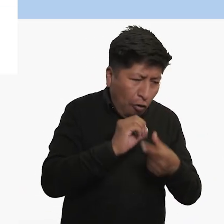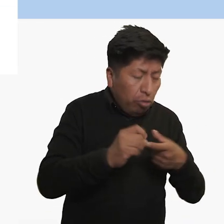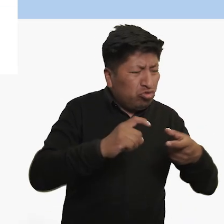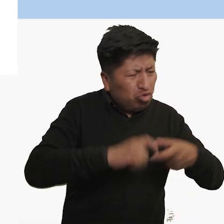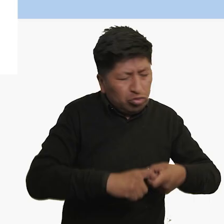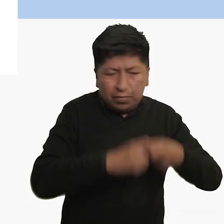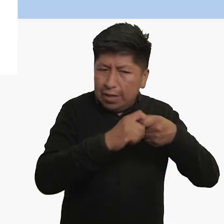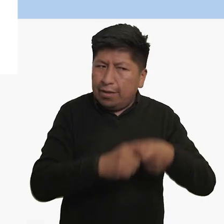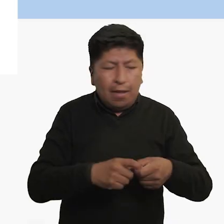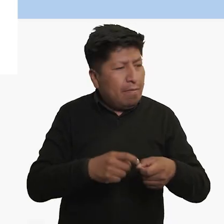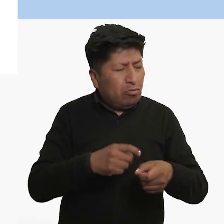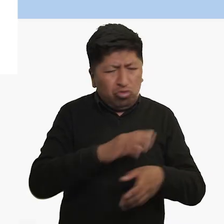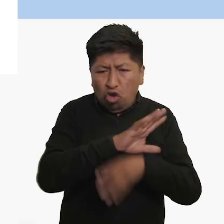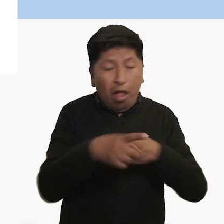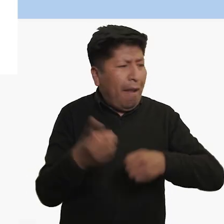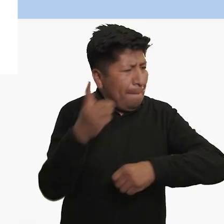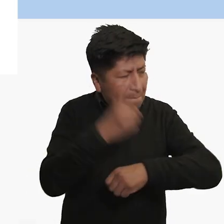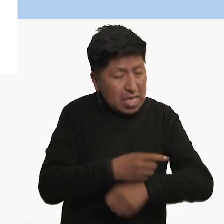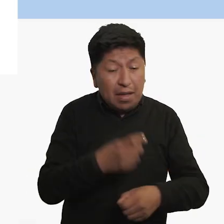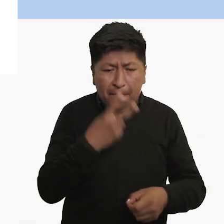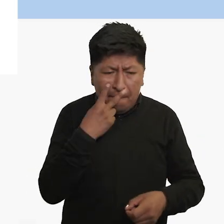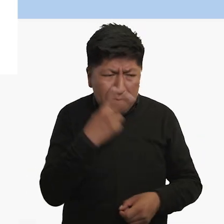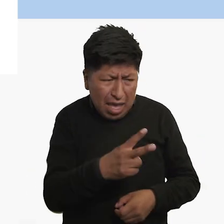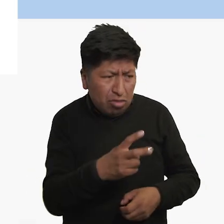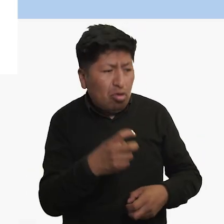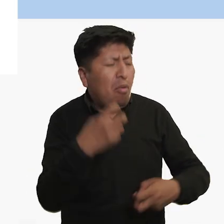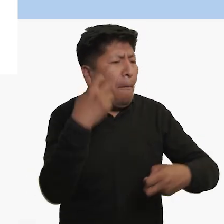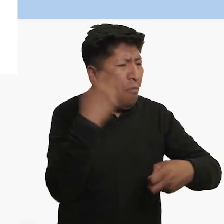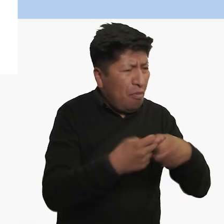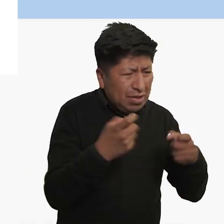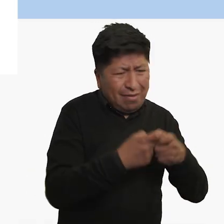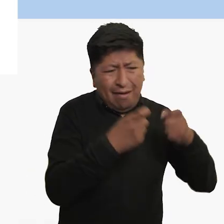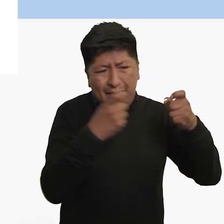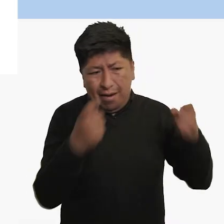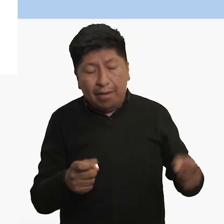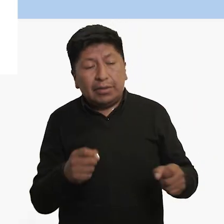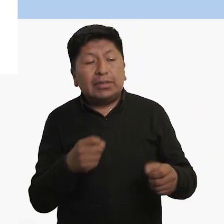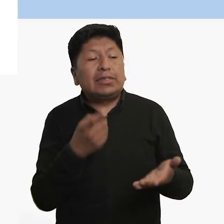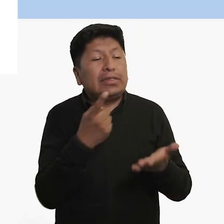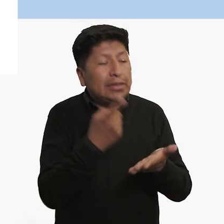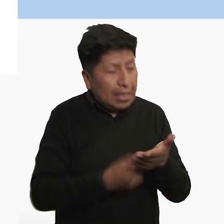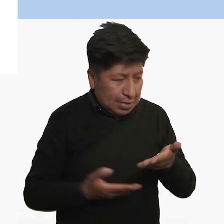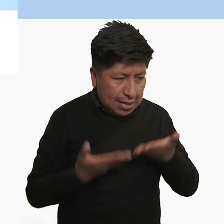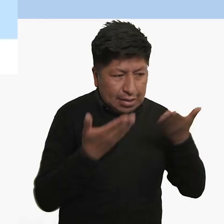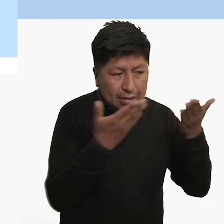definitiva del acusado o acusada por agresión, dependiendo de la gravedad de la acción que se le atribuya.